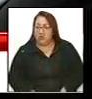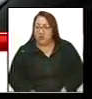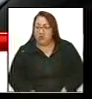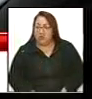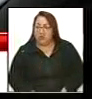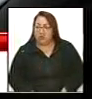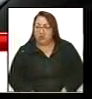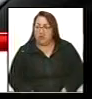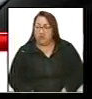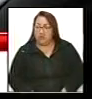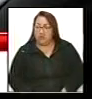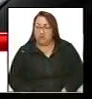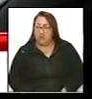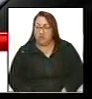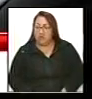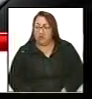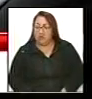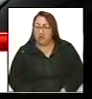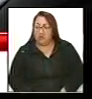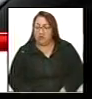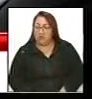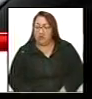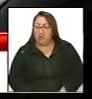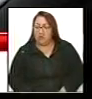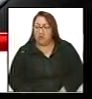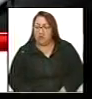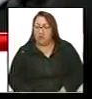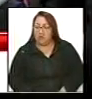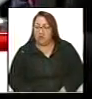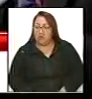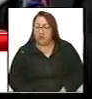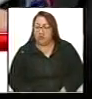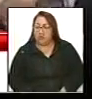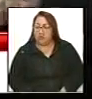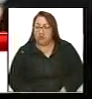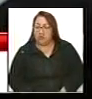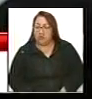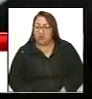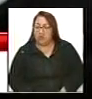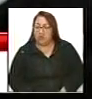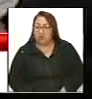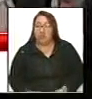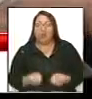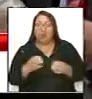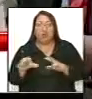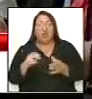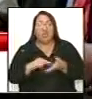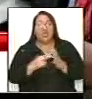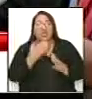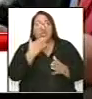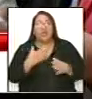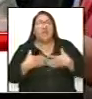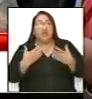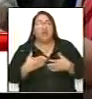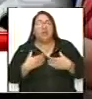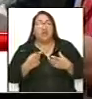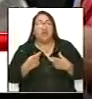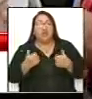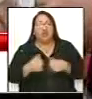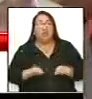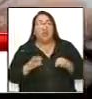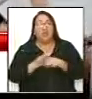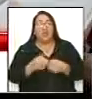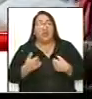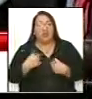Entonces, ¿cómo hacer para incorporar también la presencia de quienes disfrutamos del talento